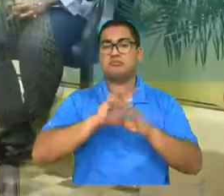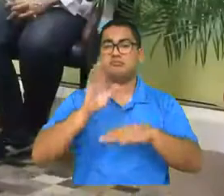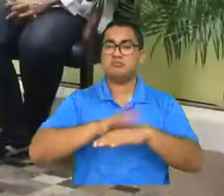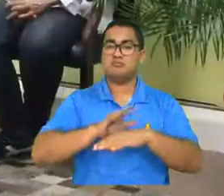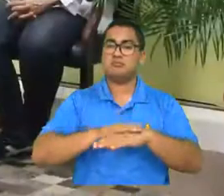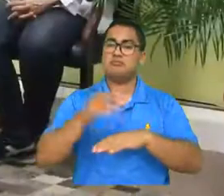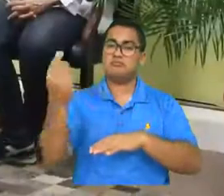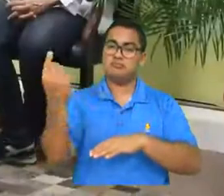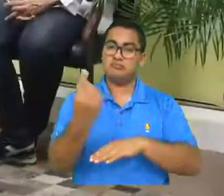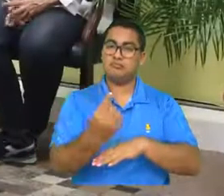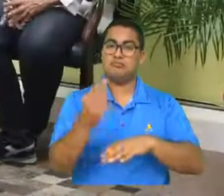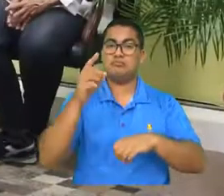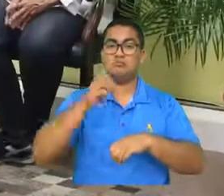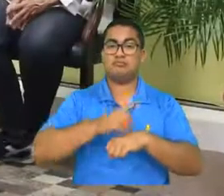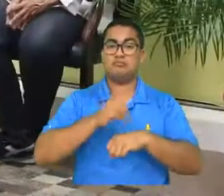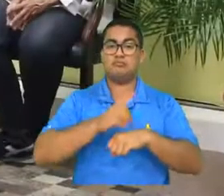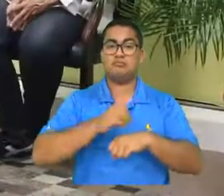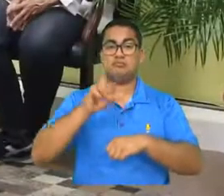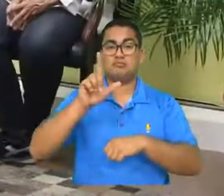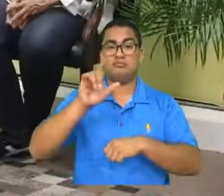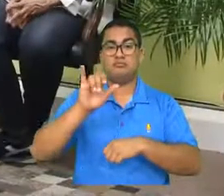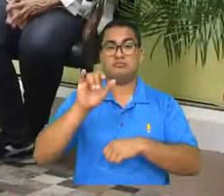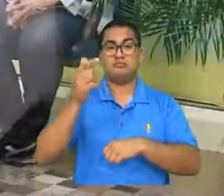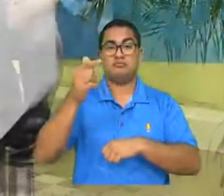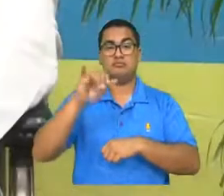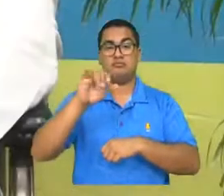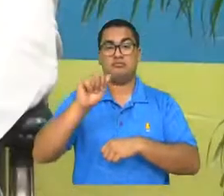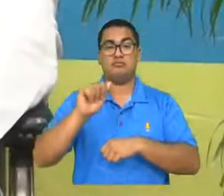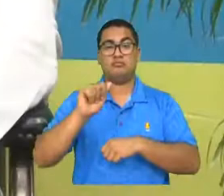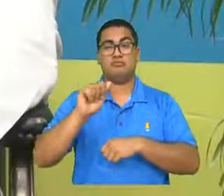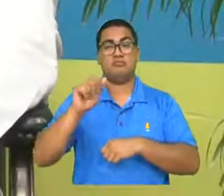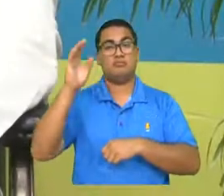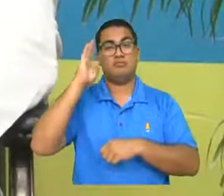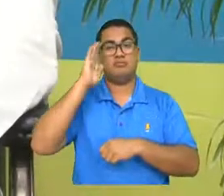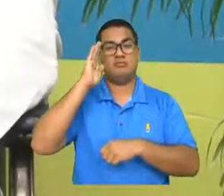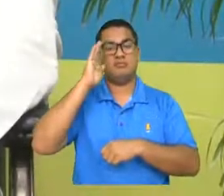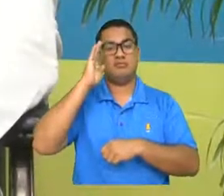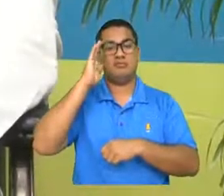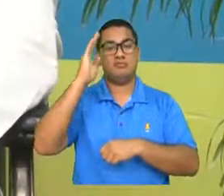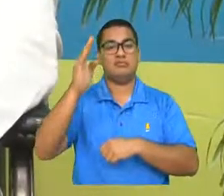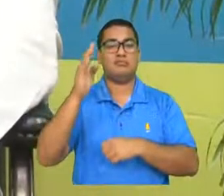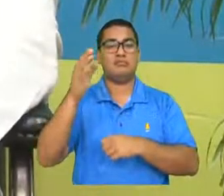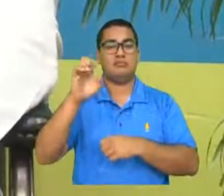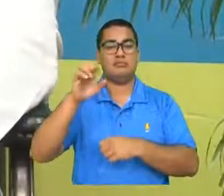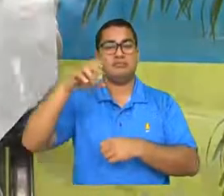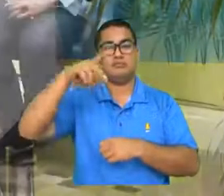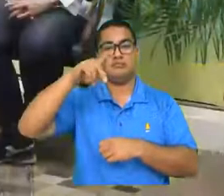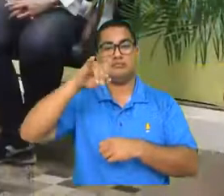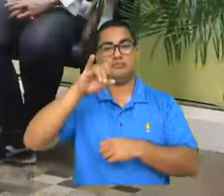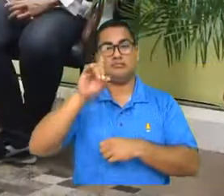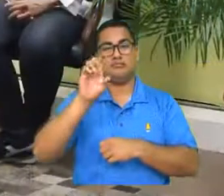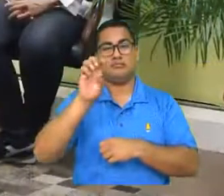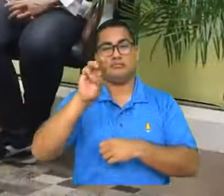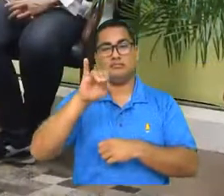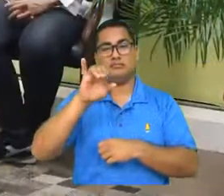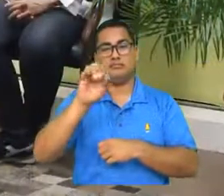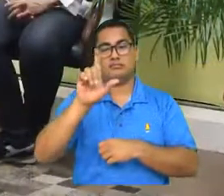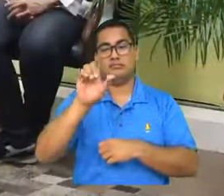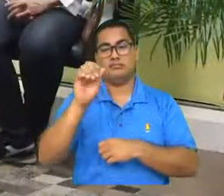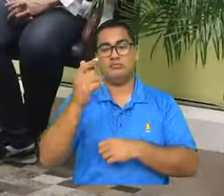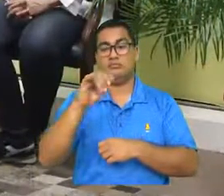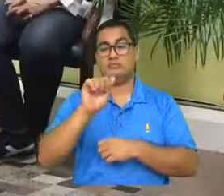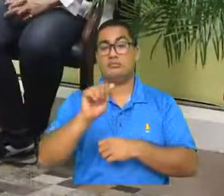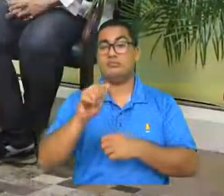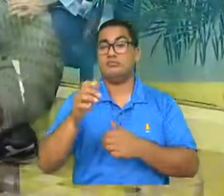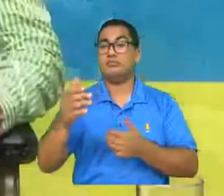a la doctora Ligia Aragón, quien es jefa de epidemiología del SILAIS Managua. La doctora en la primera